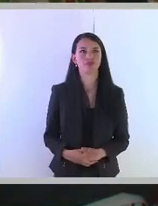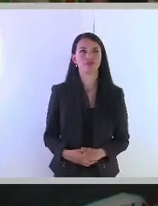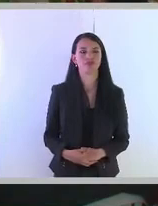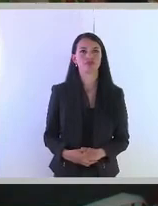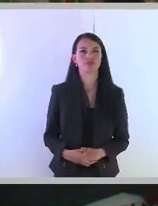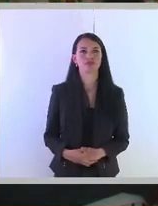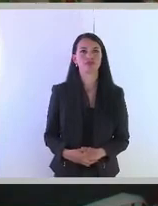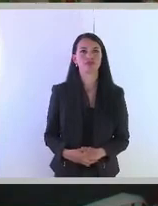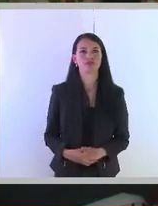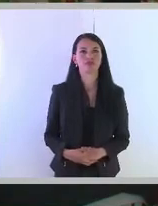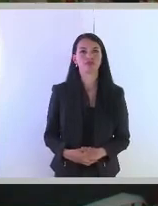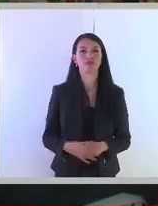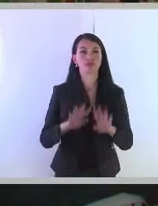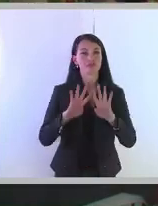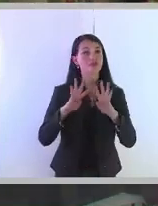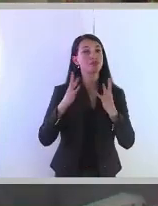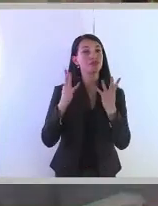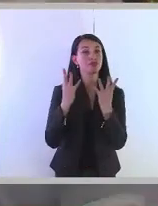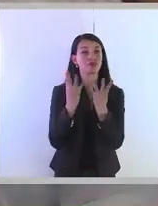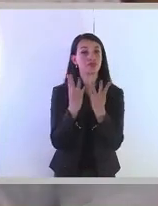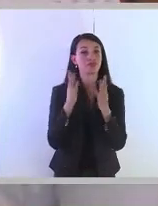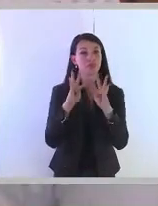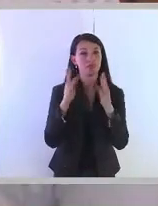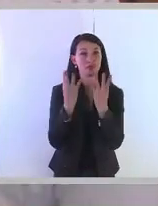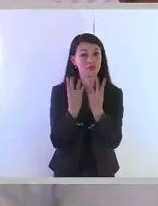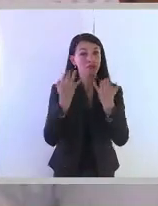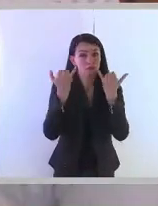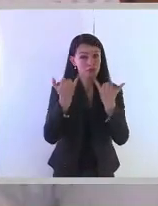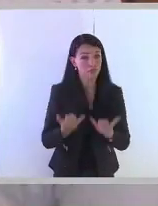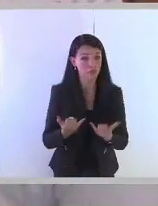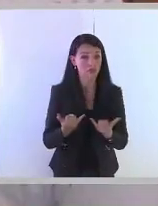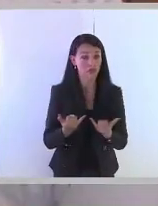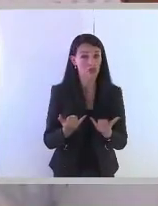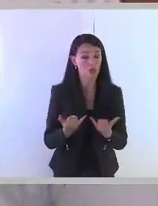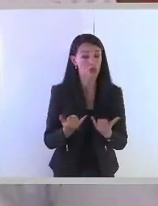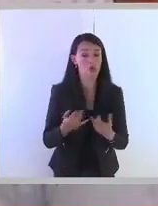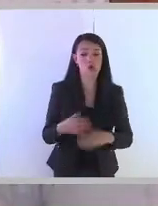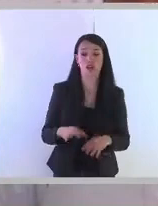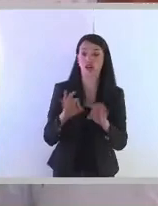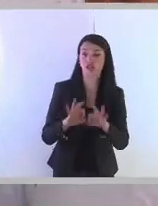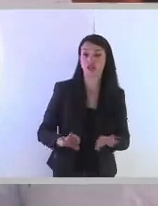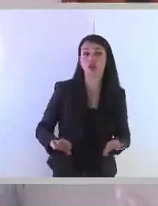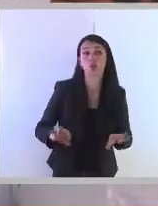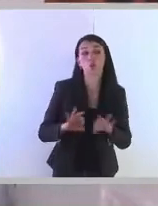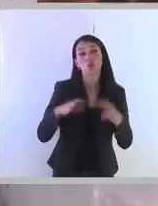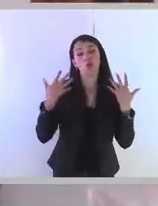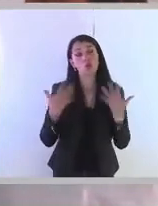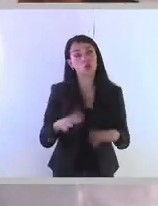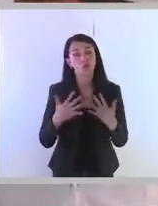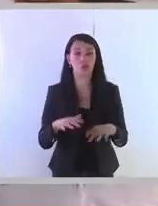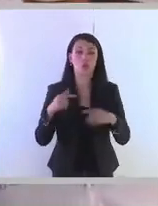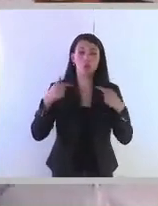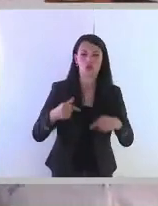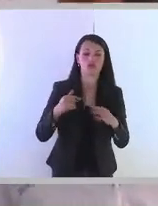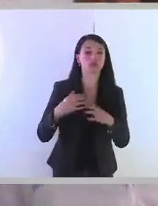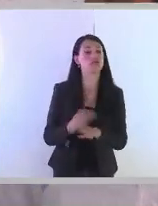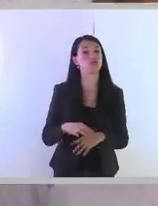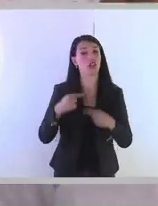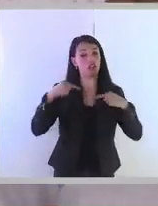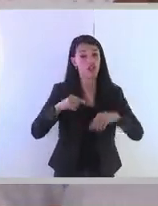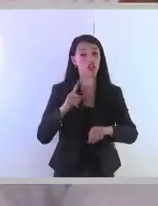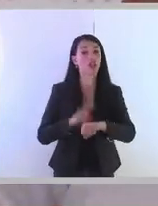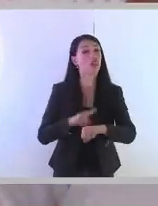Tenemos también los congresistas. Hoy es un día importantísimo, estamos en una época